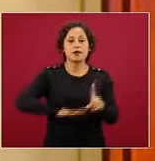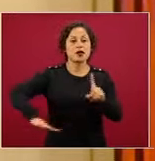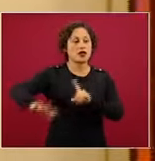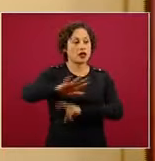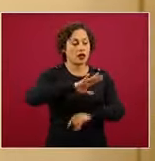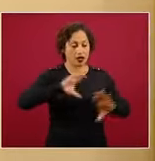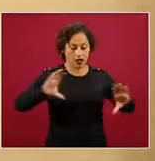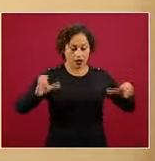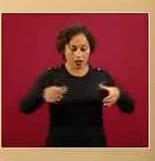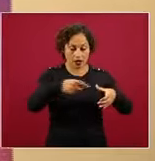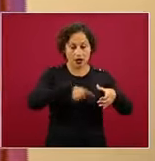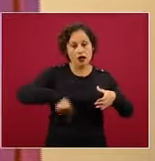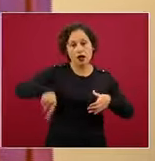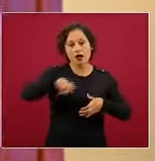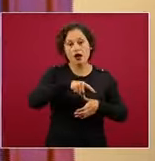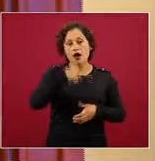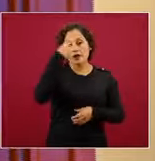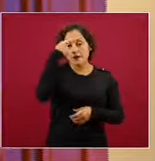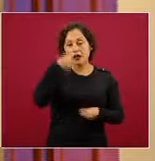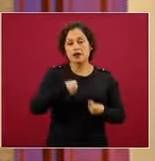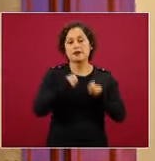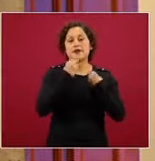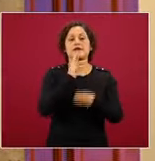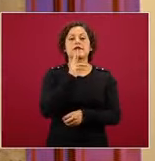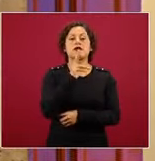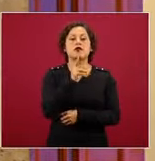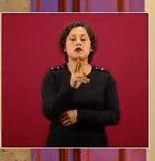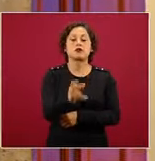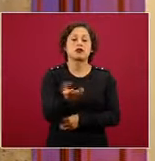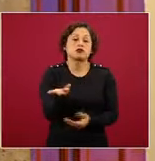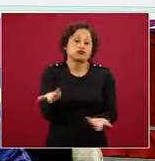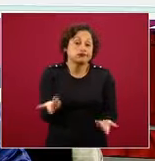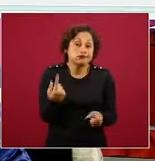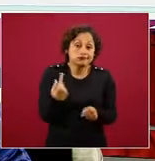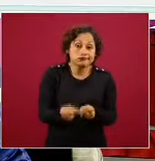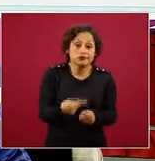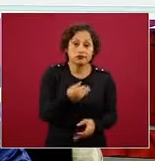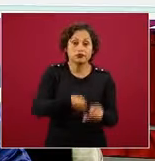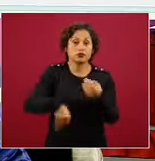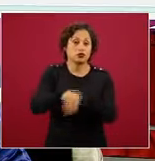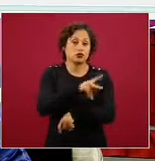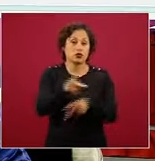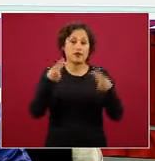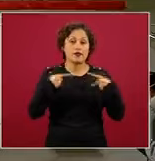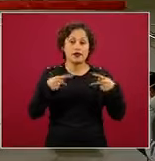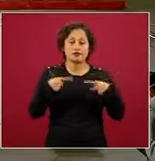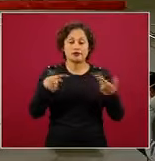la calidad de vida, pues a final de cuentas, de todos nosotros. Muchas gracias por su atención.